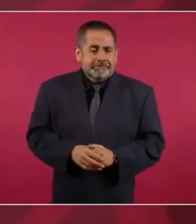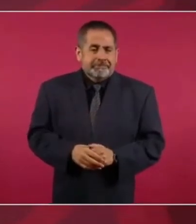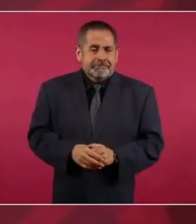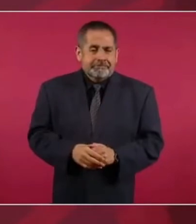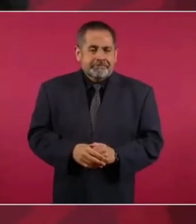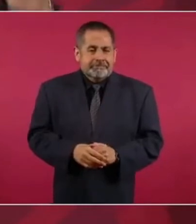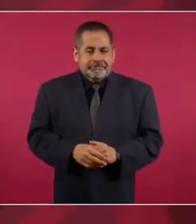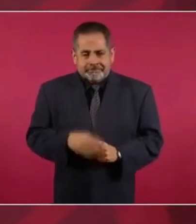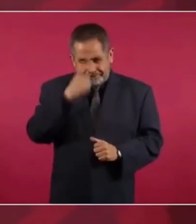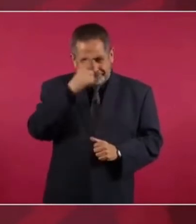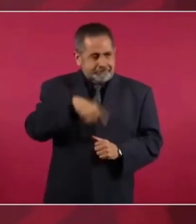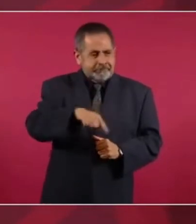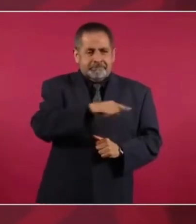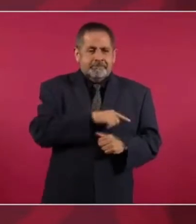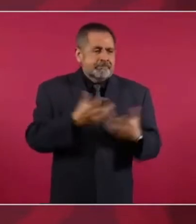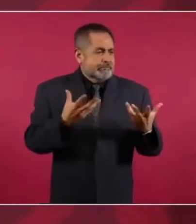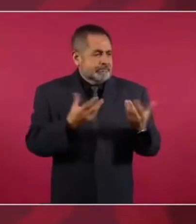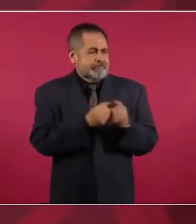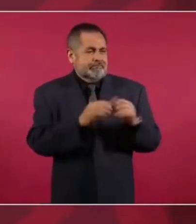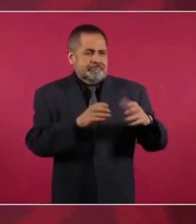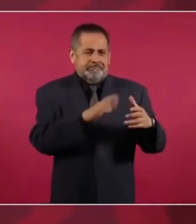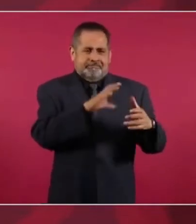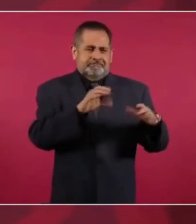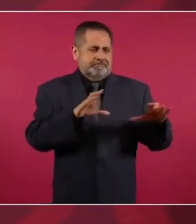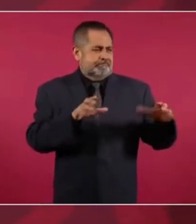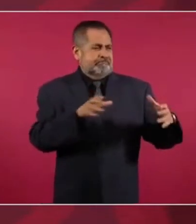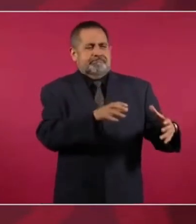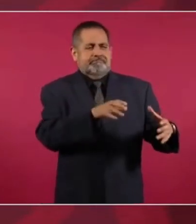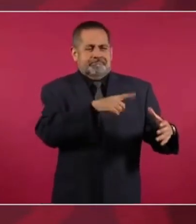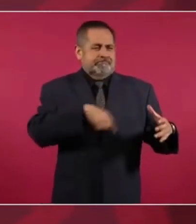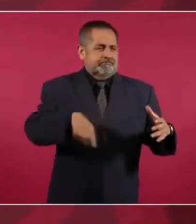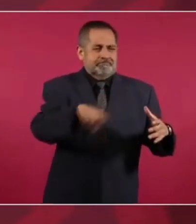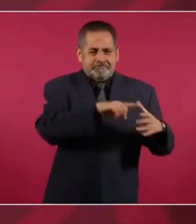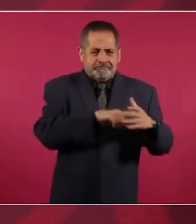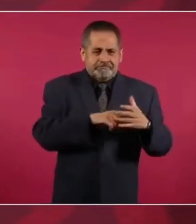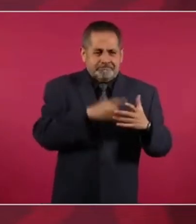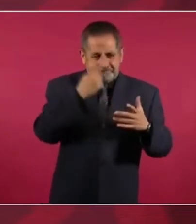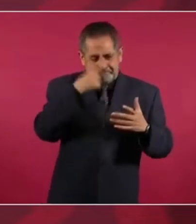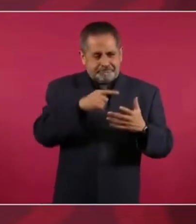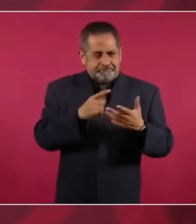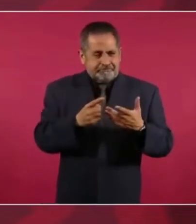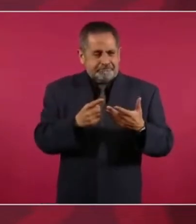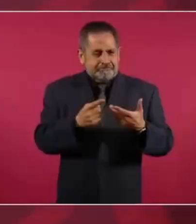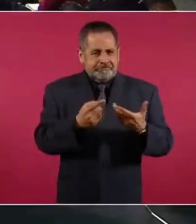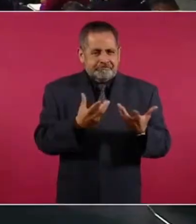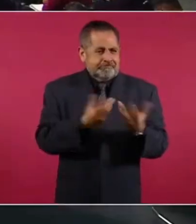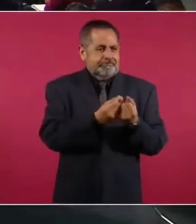Era parte de un corporativo el tener un medio de información.